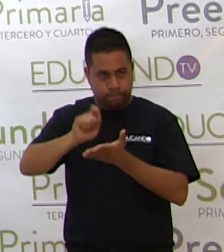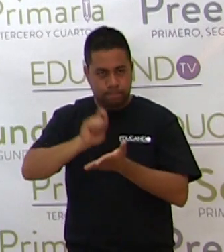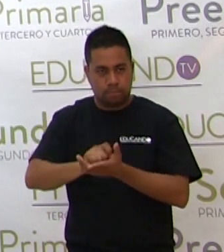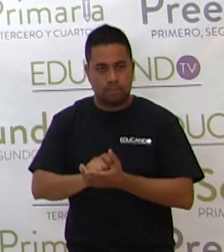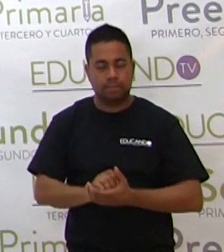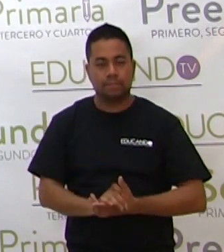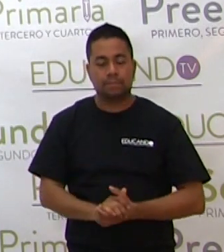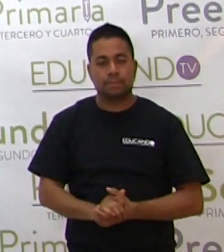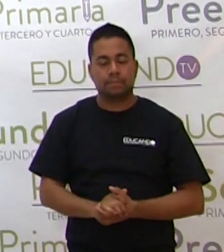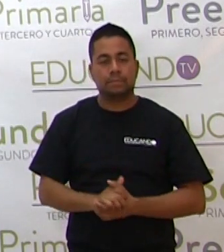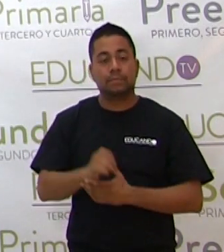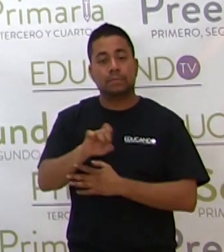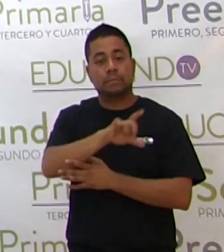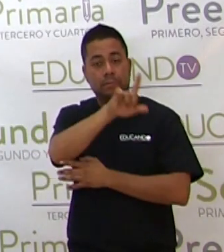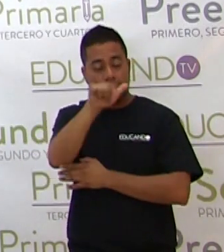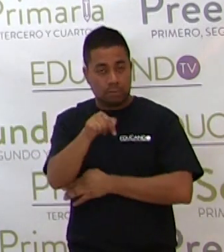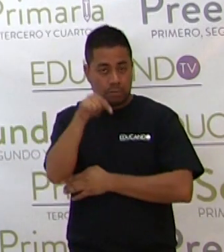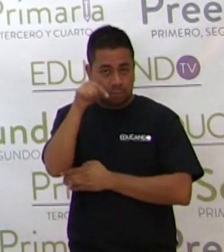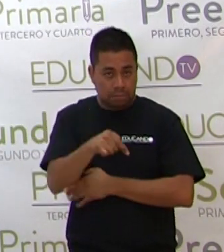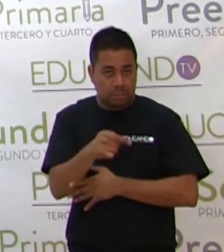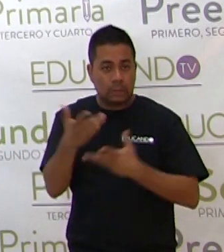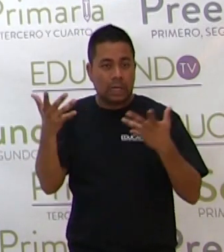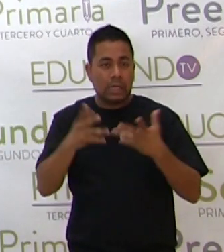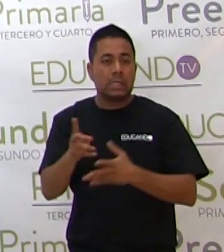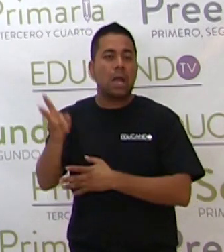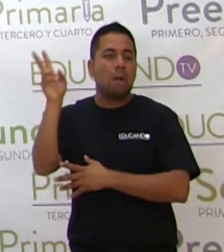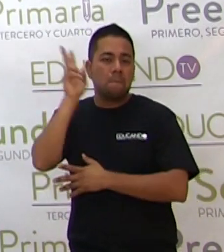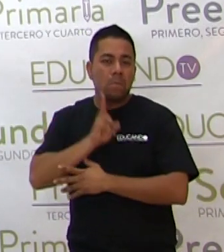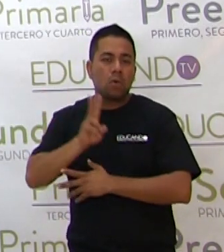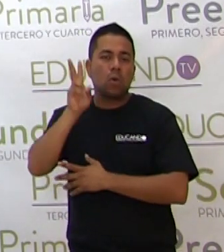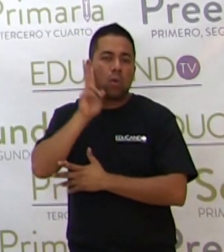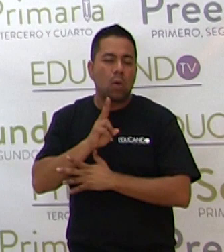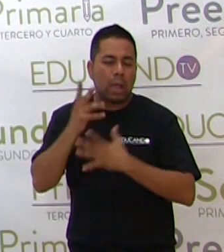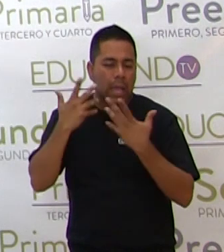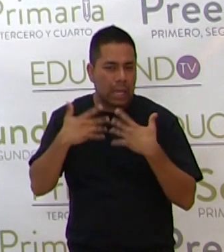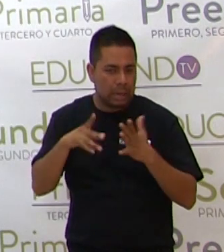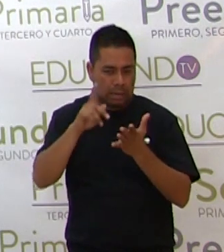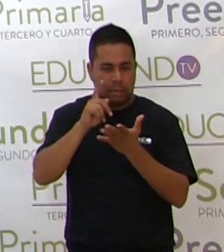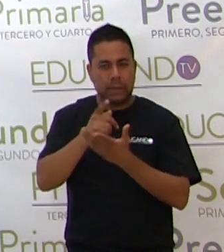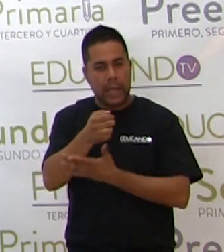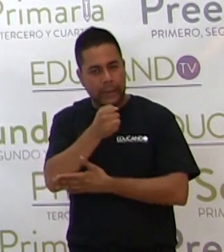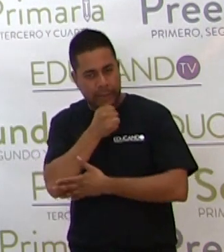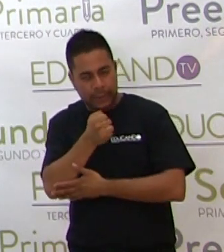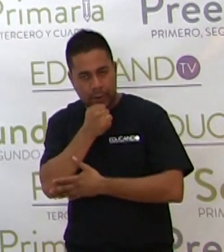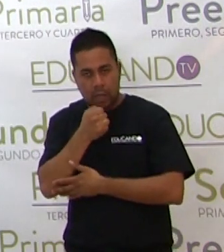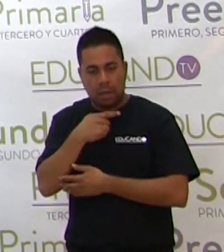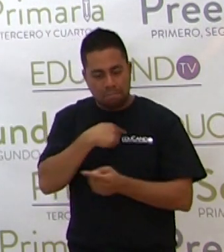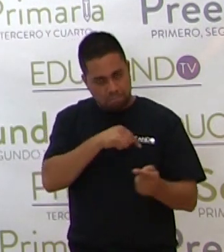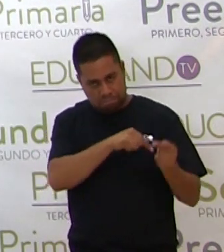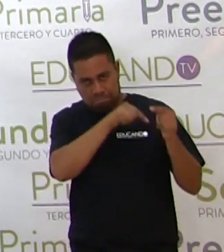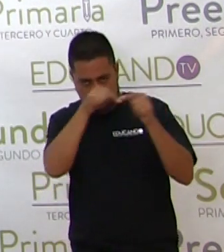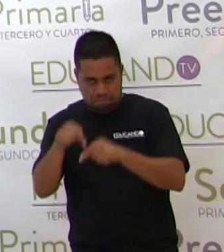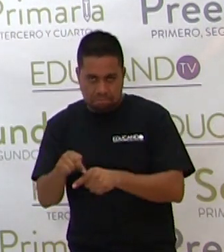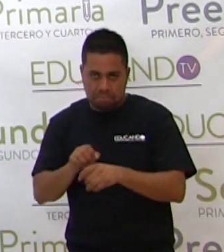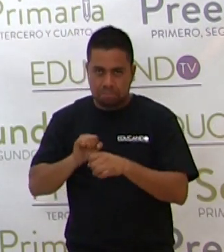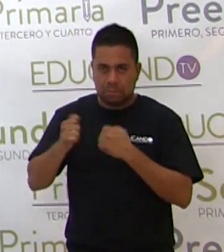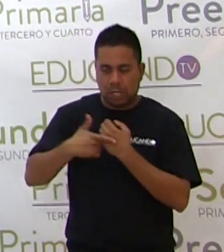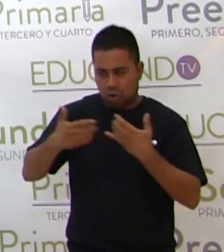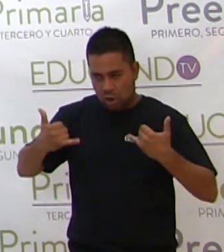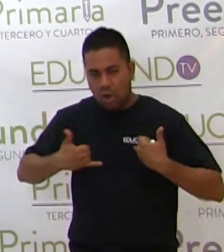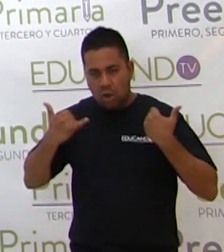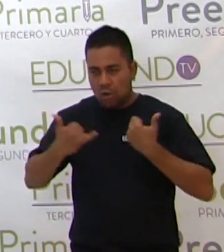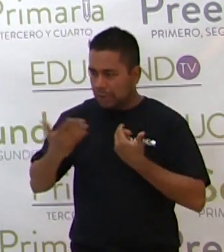después vamos a hacer un ensayo vamos a voy a traer algunos jóvenes